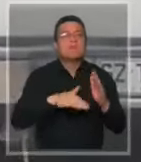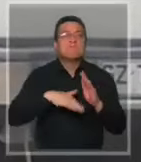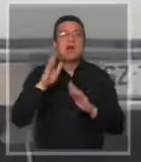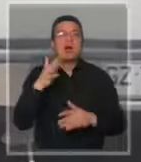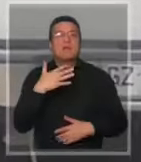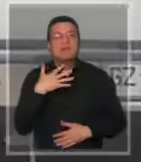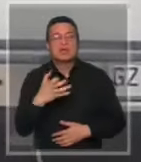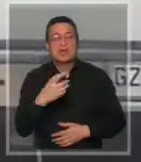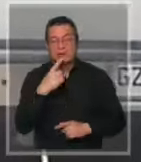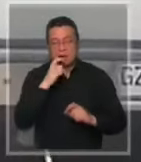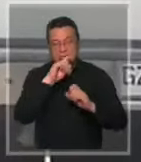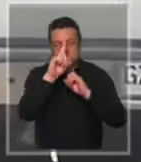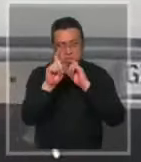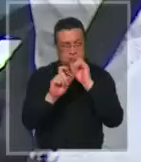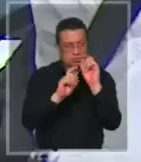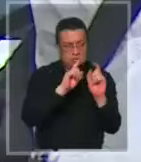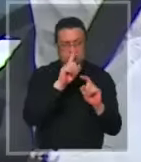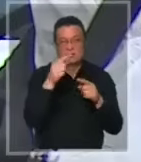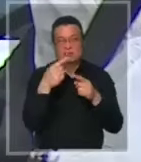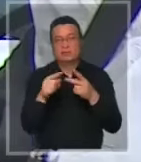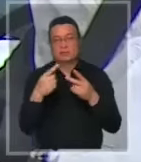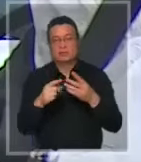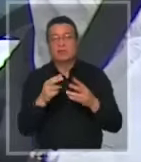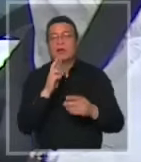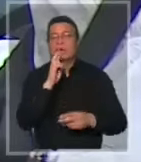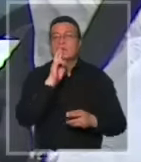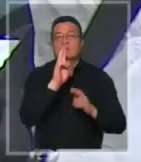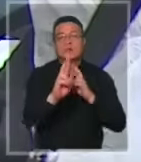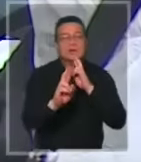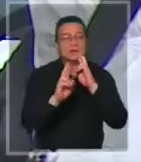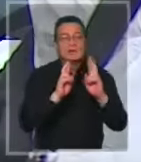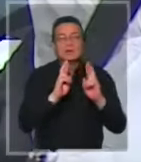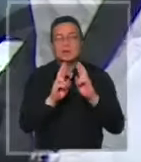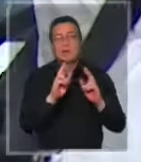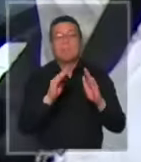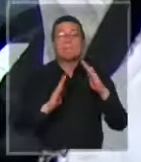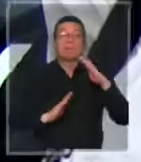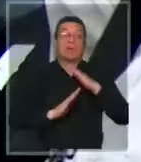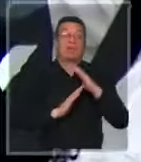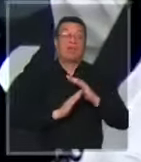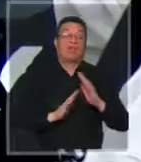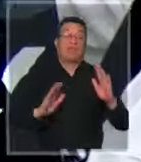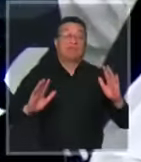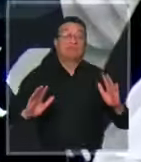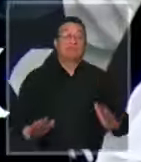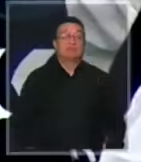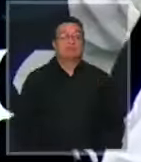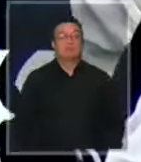Varias son las interrogantes sobre este delito. Las respuestas siguen pendientes.